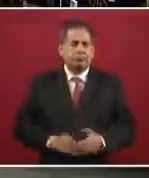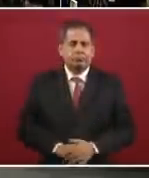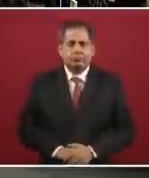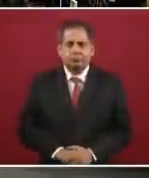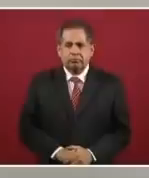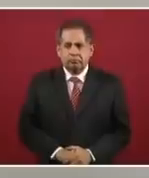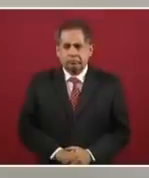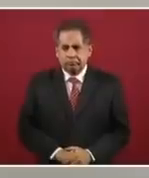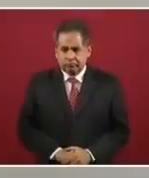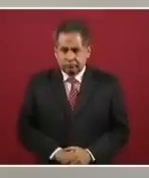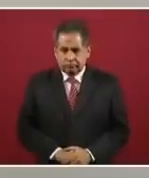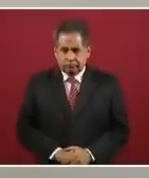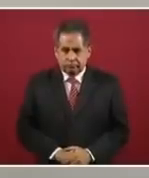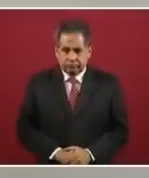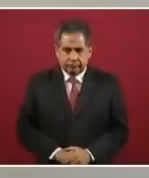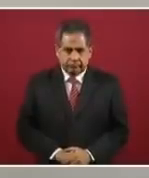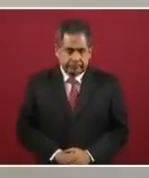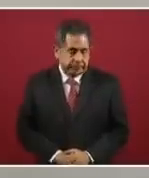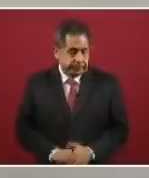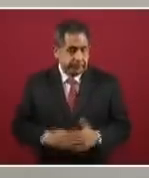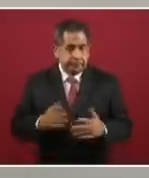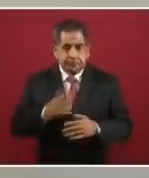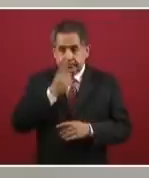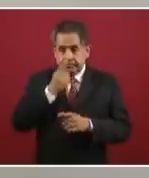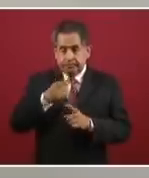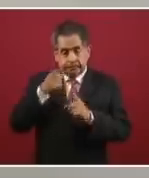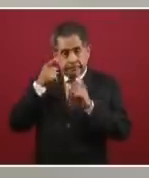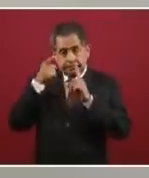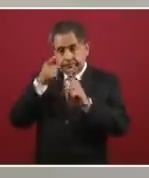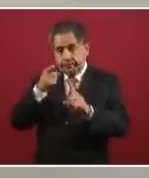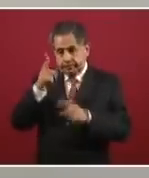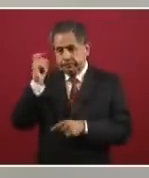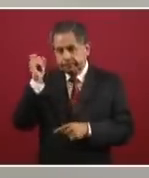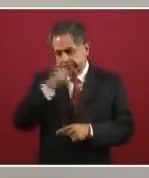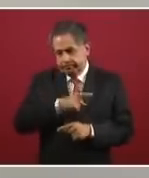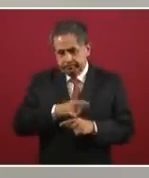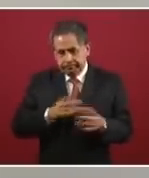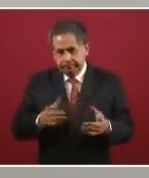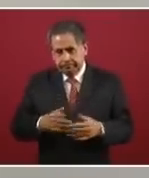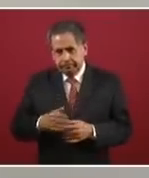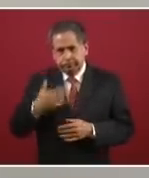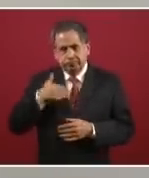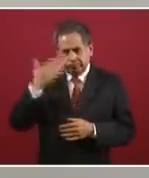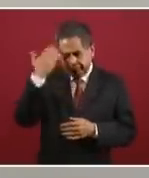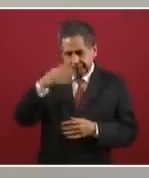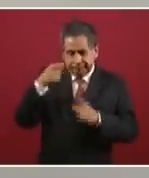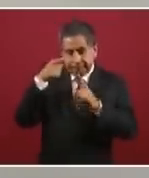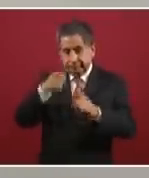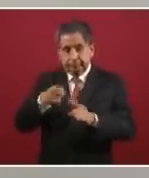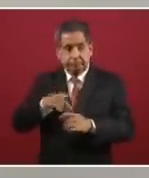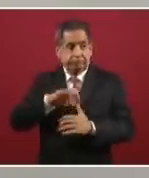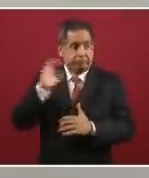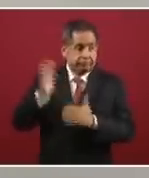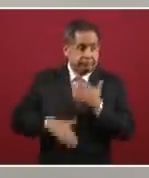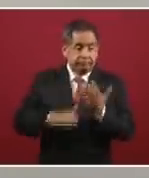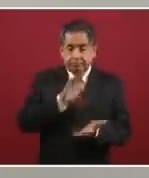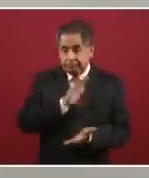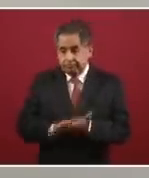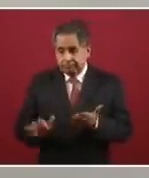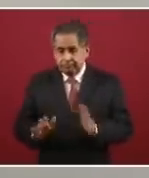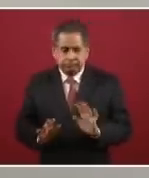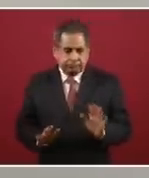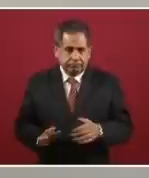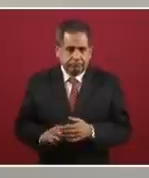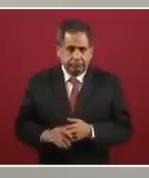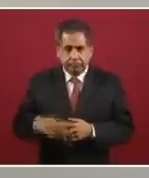Bueno, yo te diría que es un objetivo difícil de alcanzar, estamos muy conscientes de eso. De hecho,